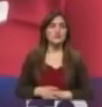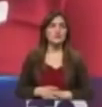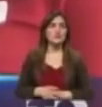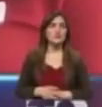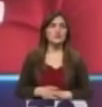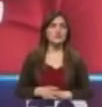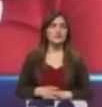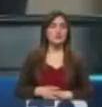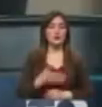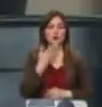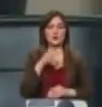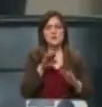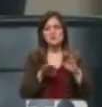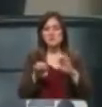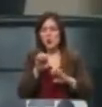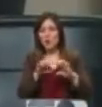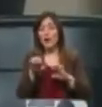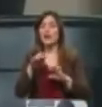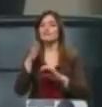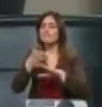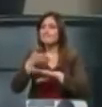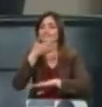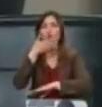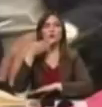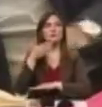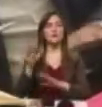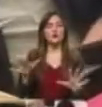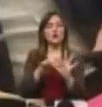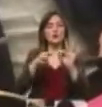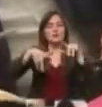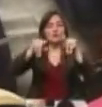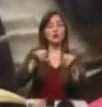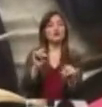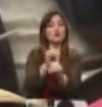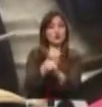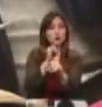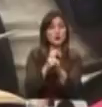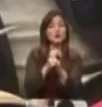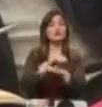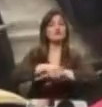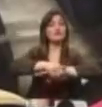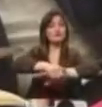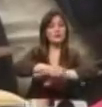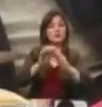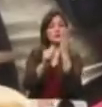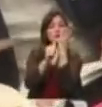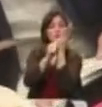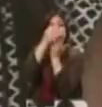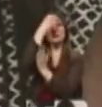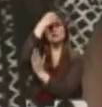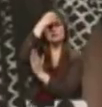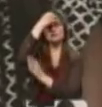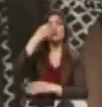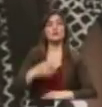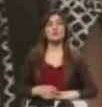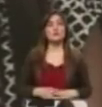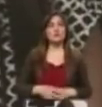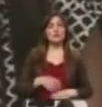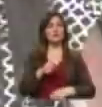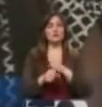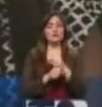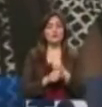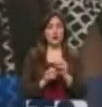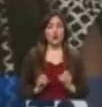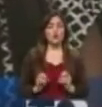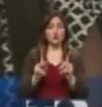medir no se puede mejorar. Esto gracias a un convenio entre el Instituto de Inglés Education First y el Ministerio de Educación. Este año tuvimos la